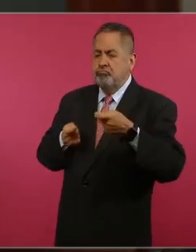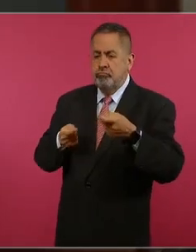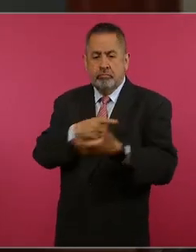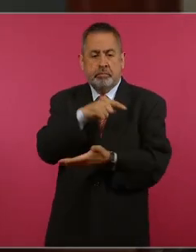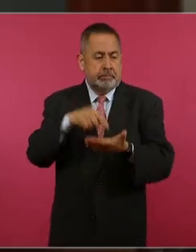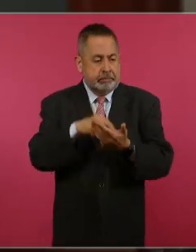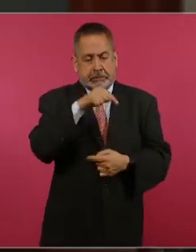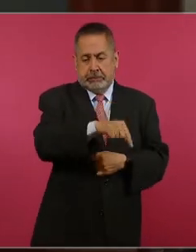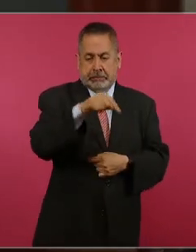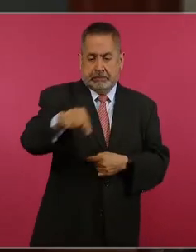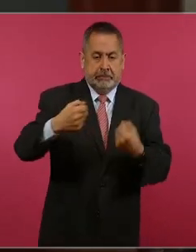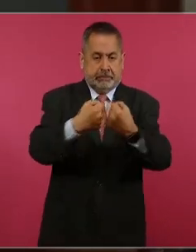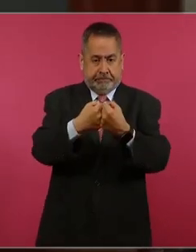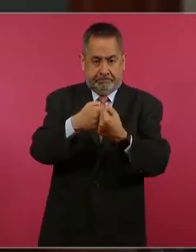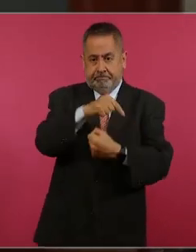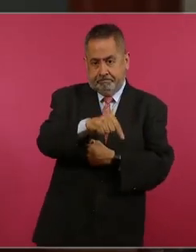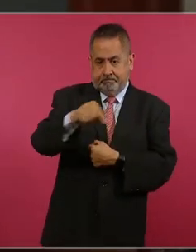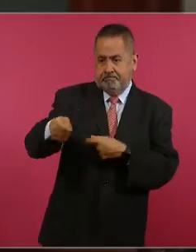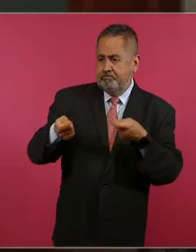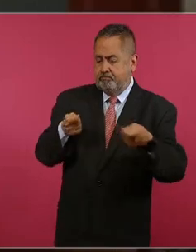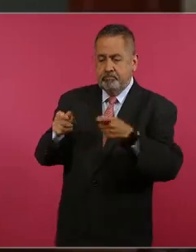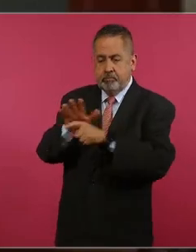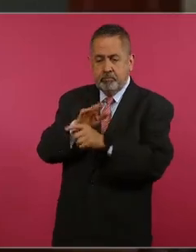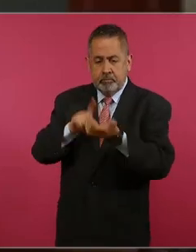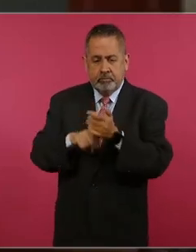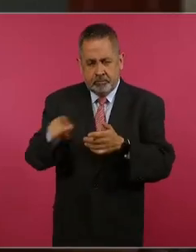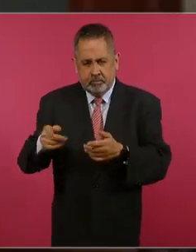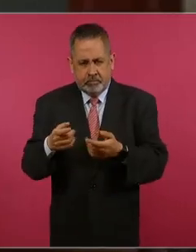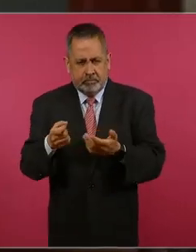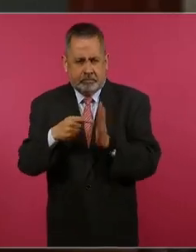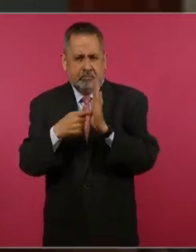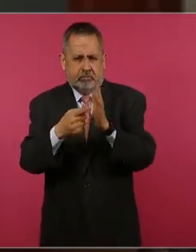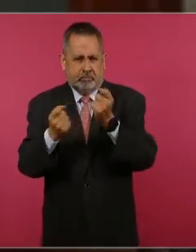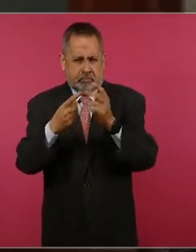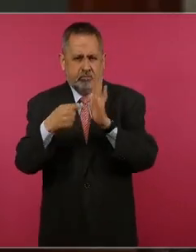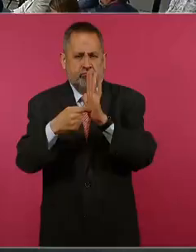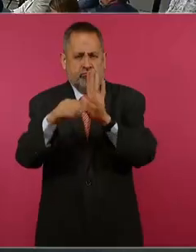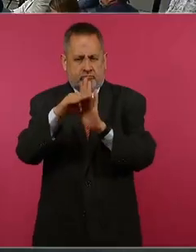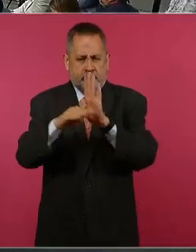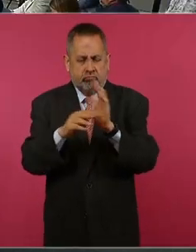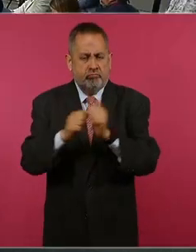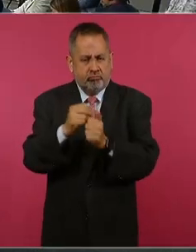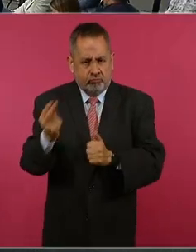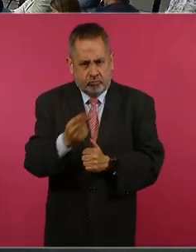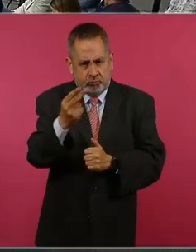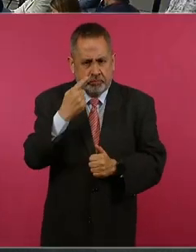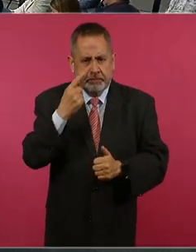ciertos puntos fronterizos? Si me permite, aquí traigo unos datitos que quisiera compartirle con usted.